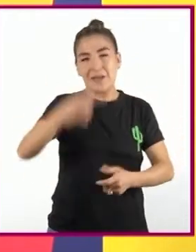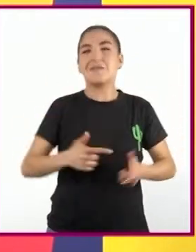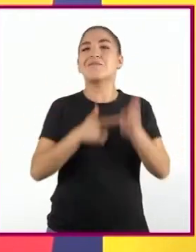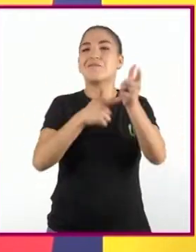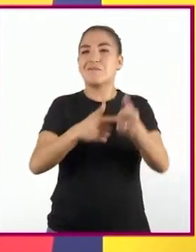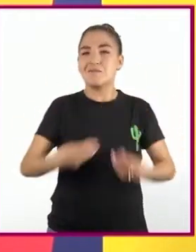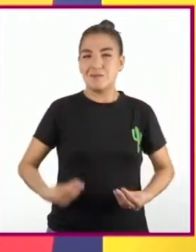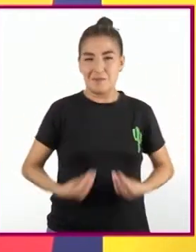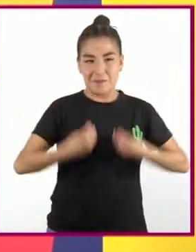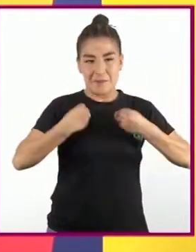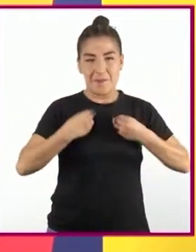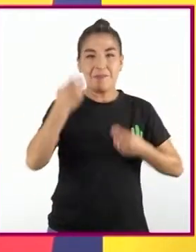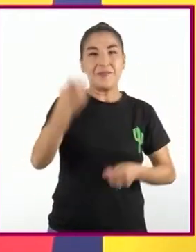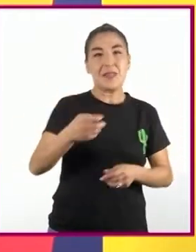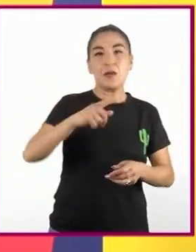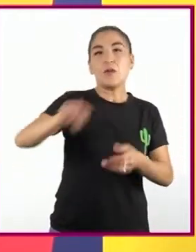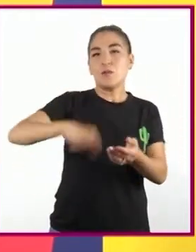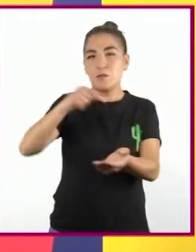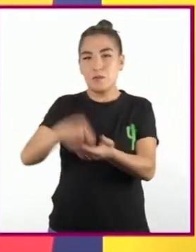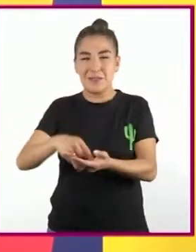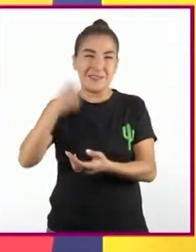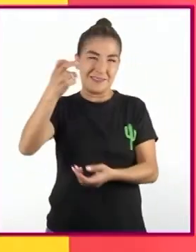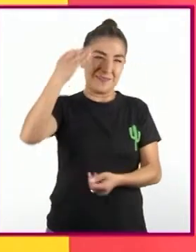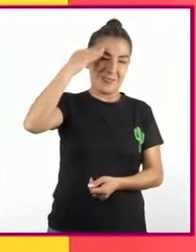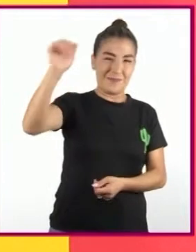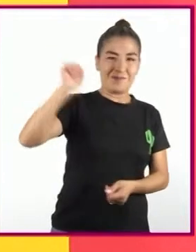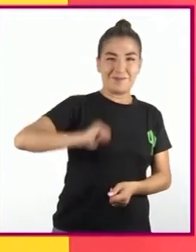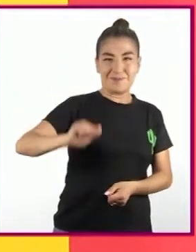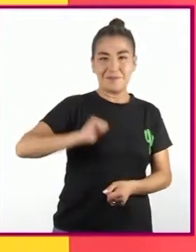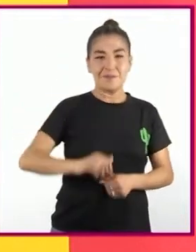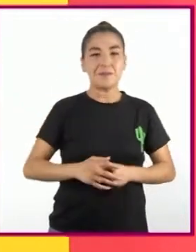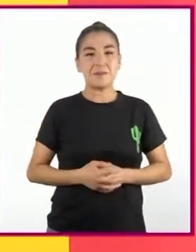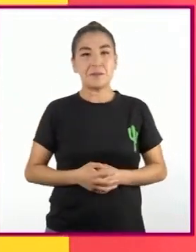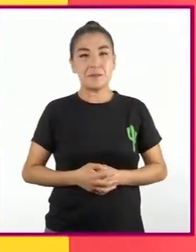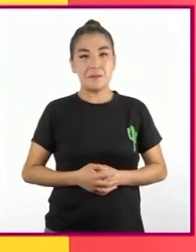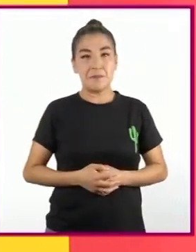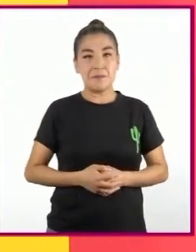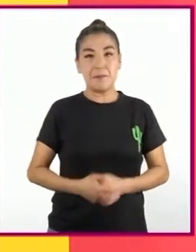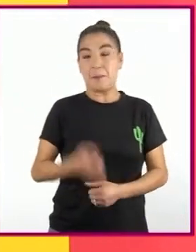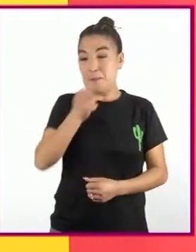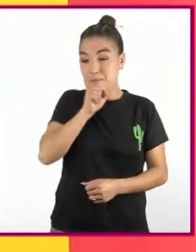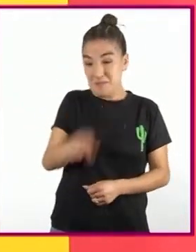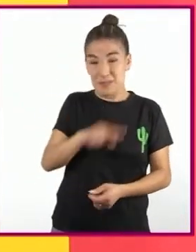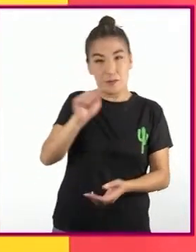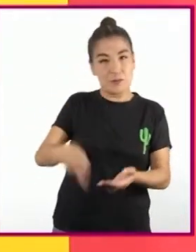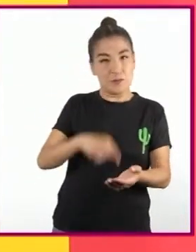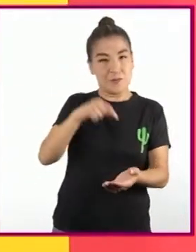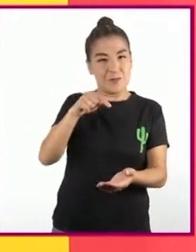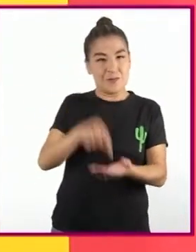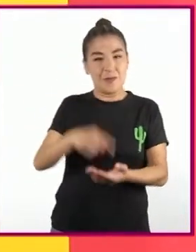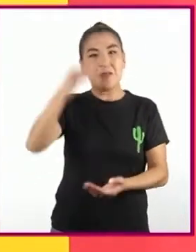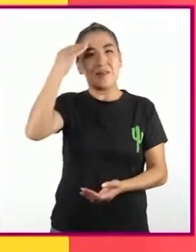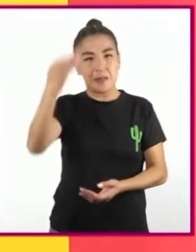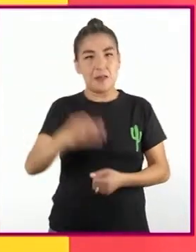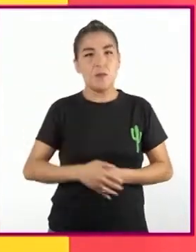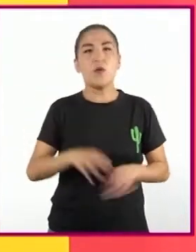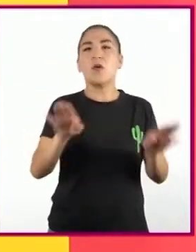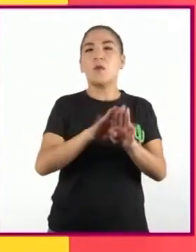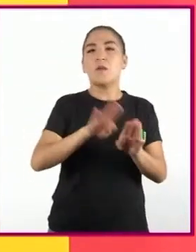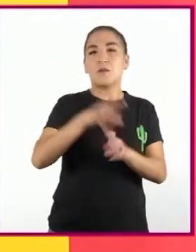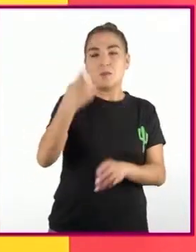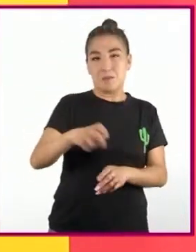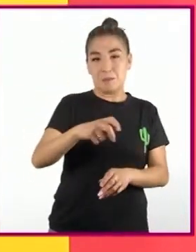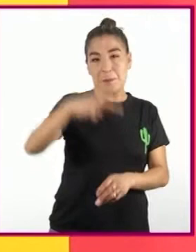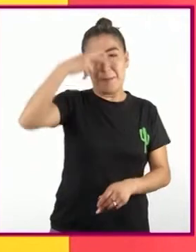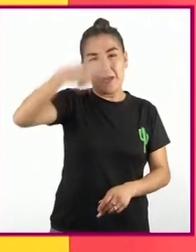subsistencia de cualquier núcleo urbano de la época. Al mismo tiempo, proliferan en el centro de México, como nunca